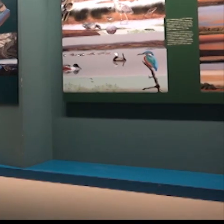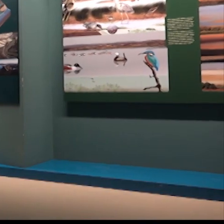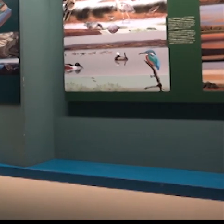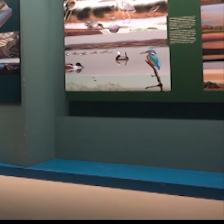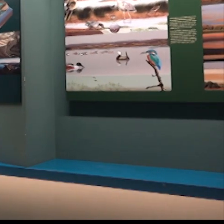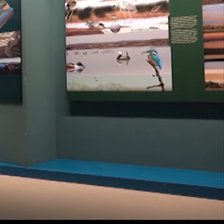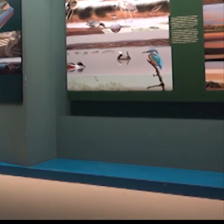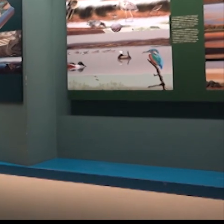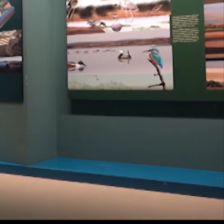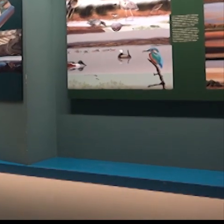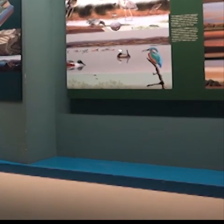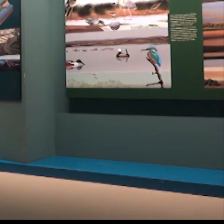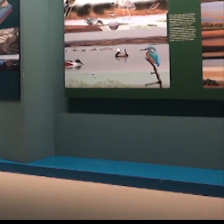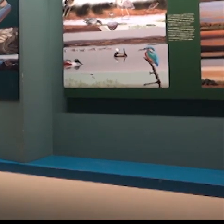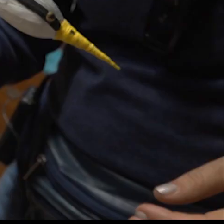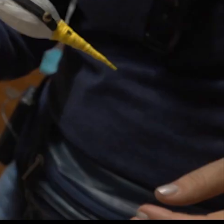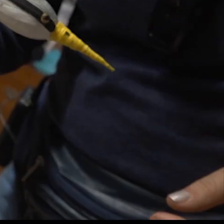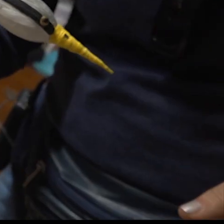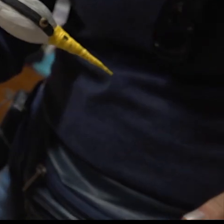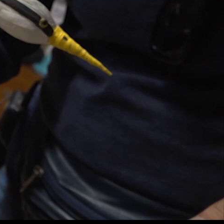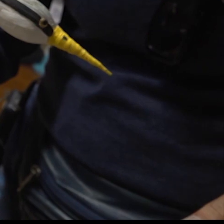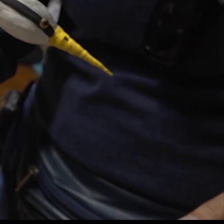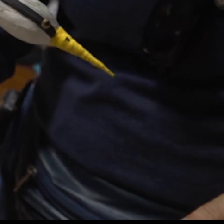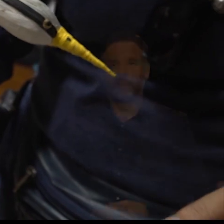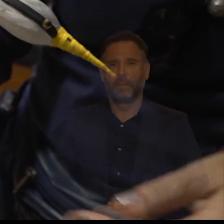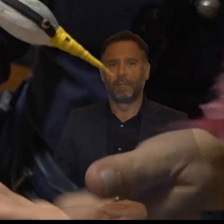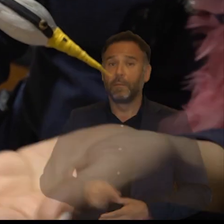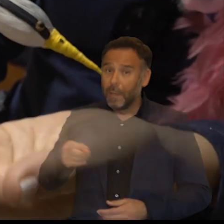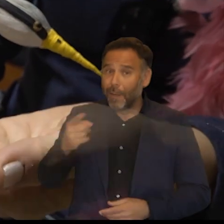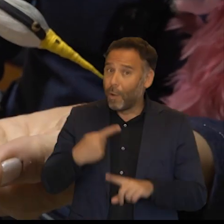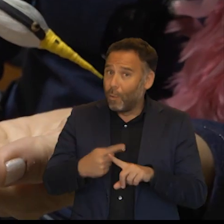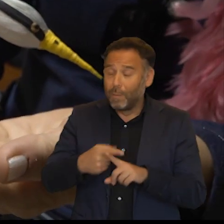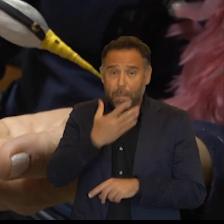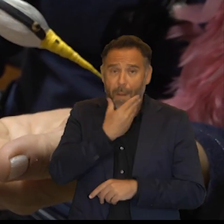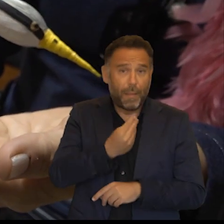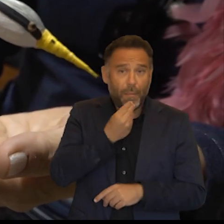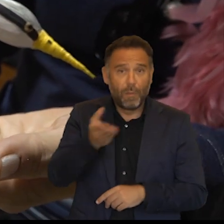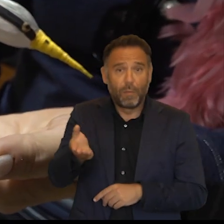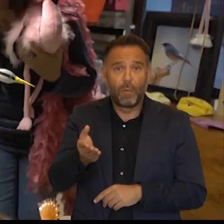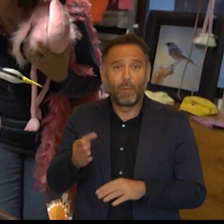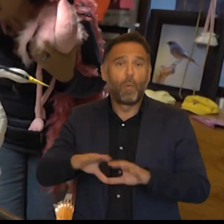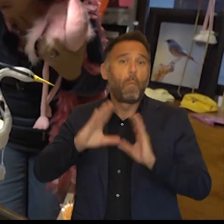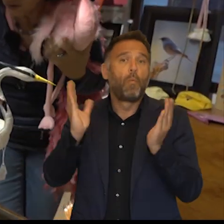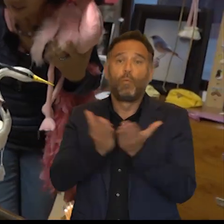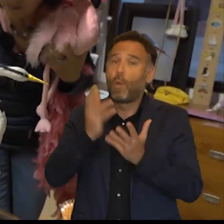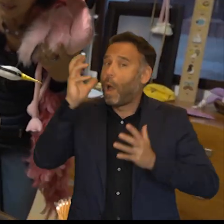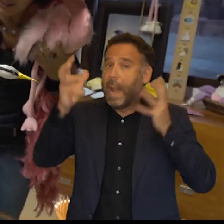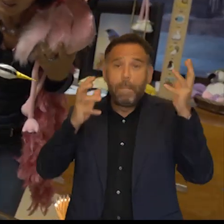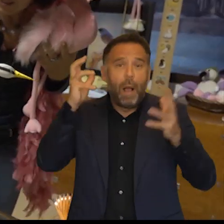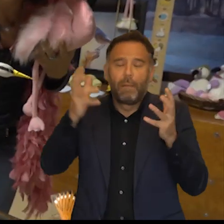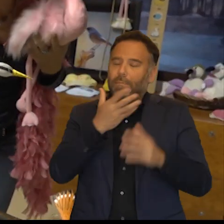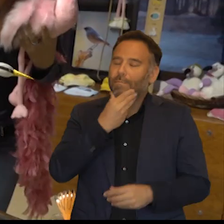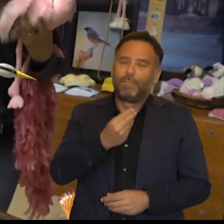Mira qué bonito, mucha información. La cabecita. Mira qué cosita más bonita. Es el mundo